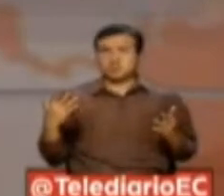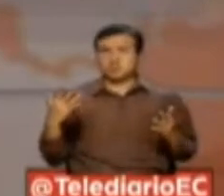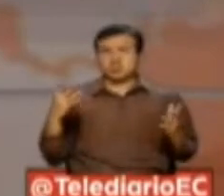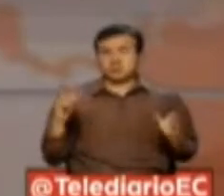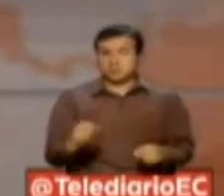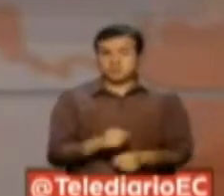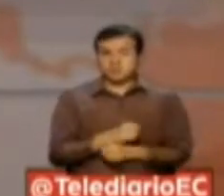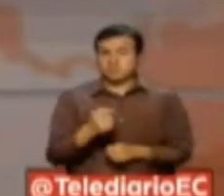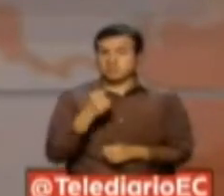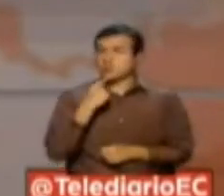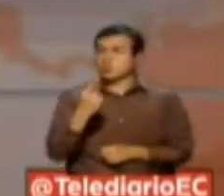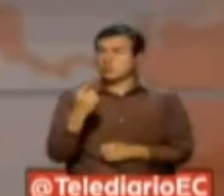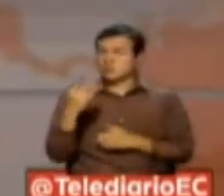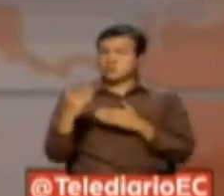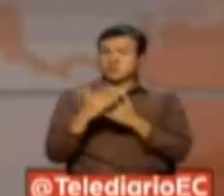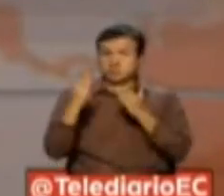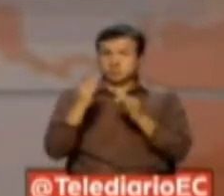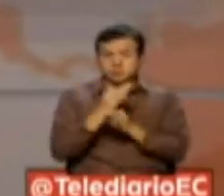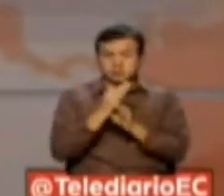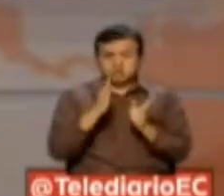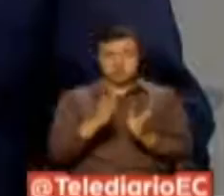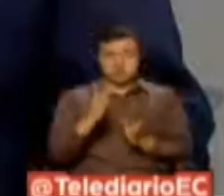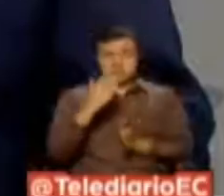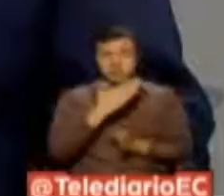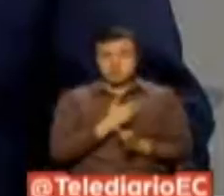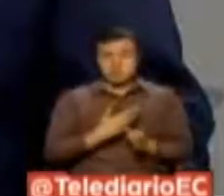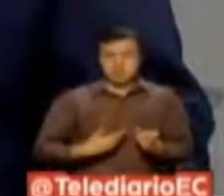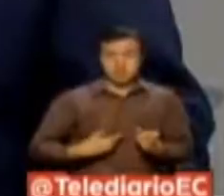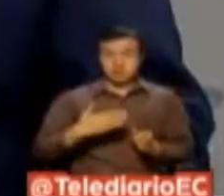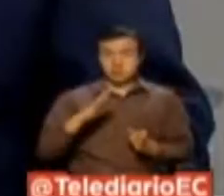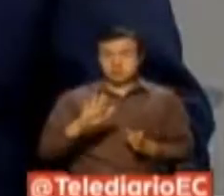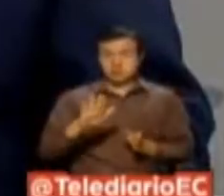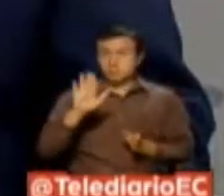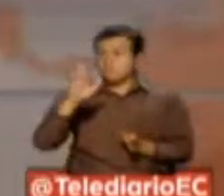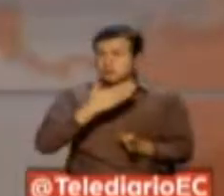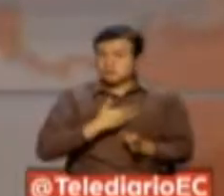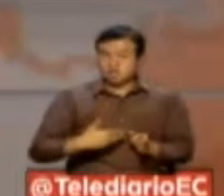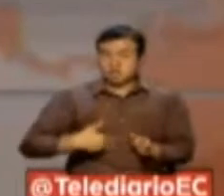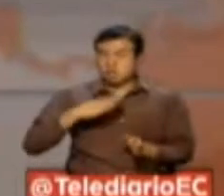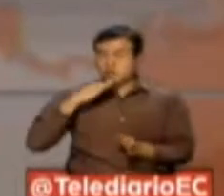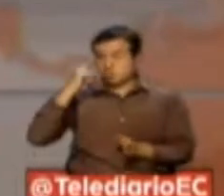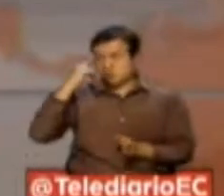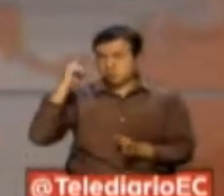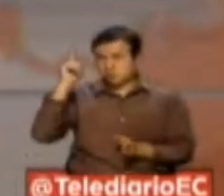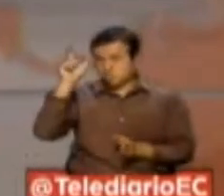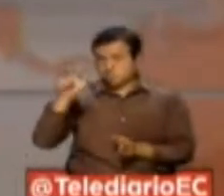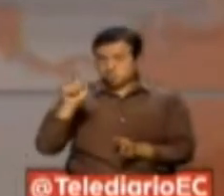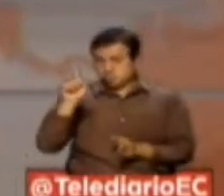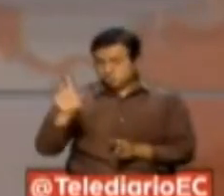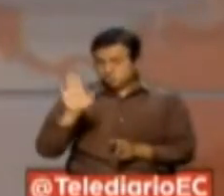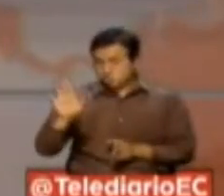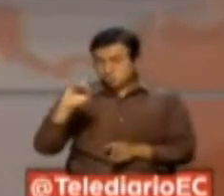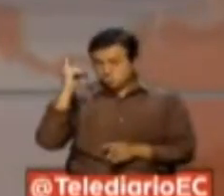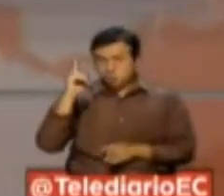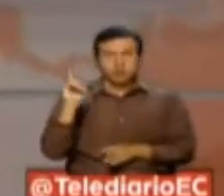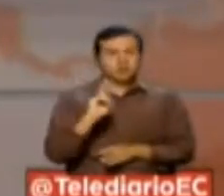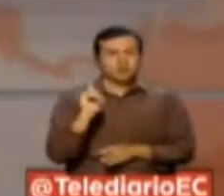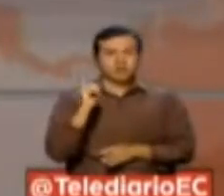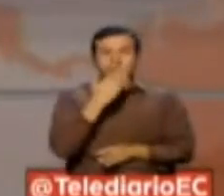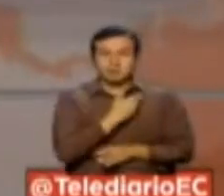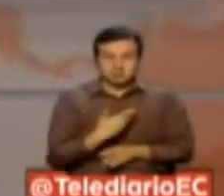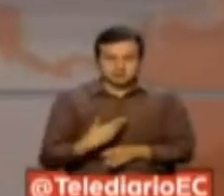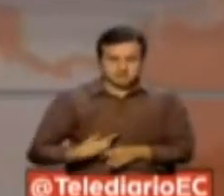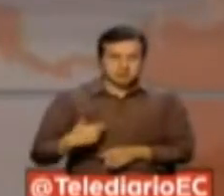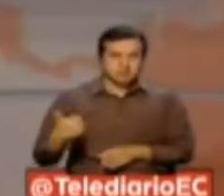qué está hablando de funcionarios del gobierno de presiones riesgo pero no es el presidente correa únicamente presidente correa era